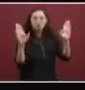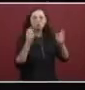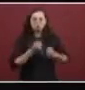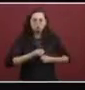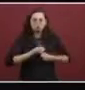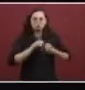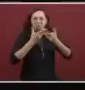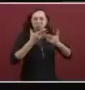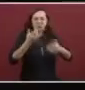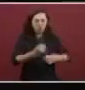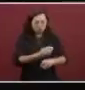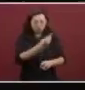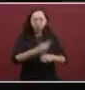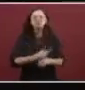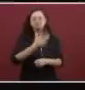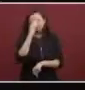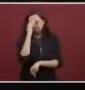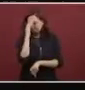de expresarnos.